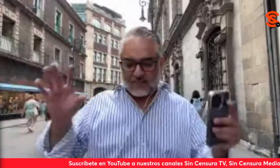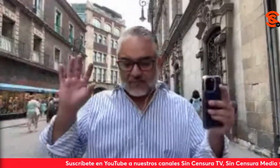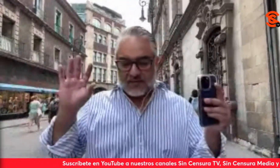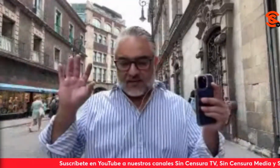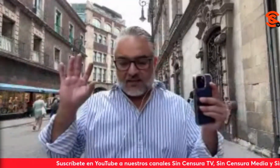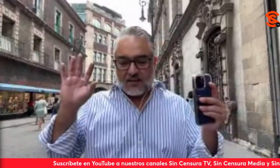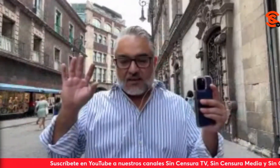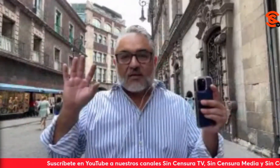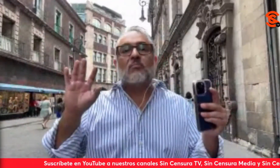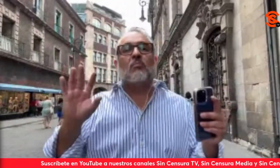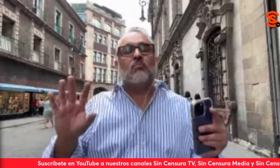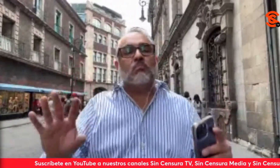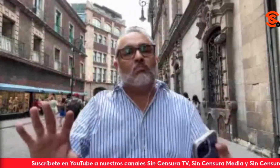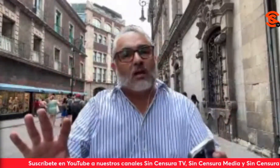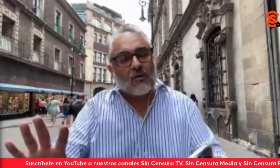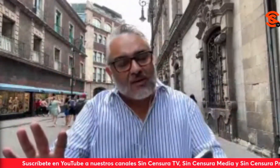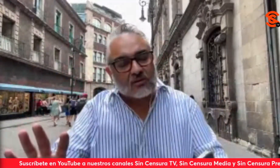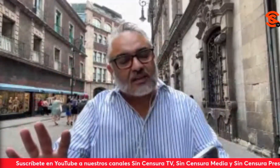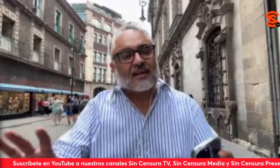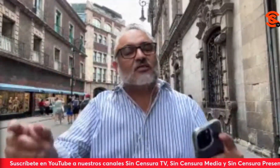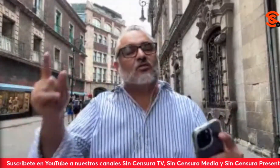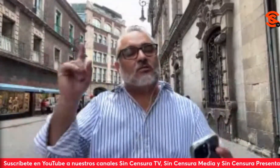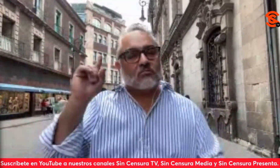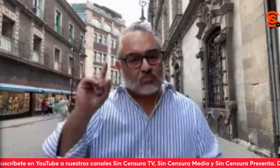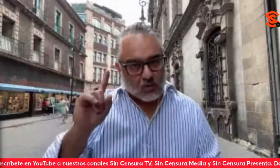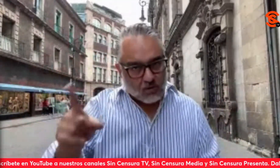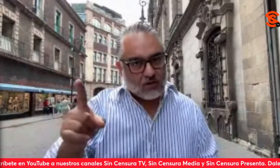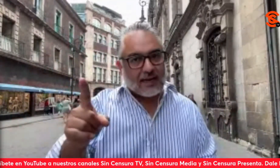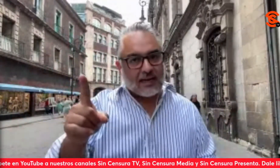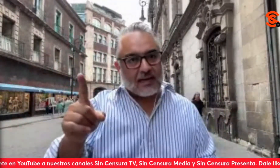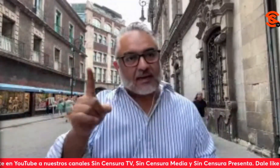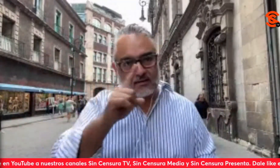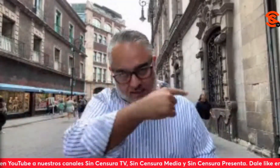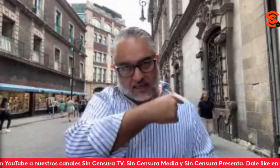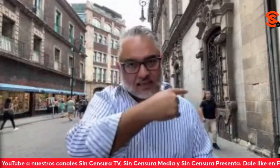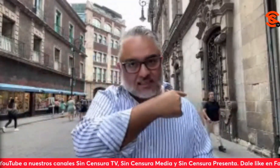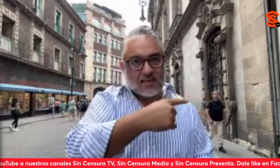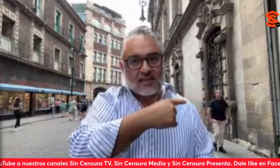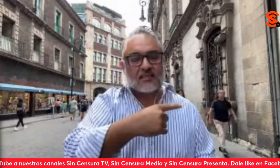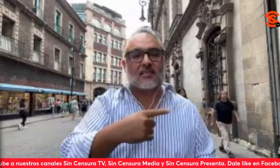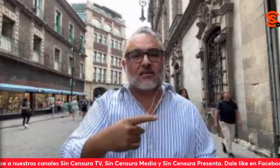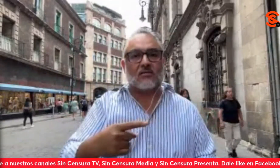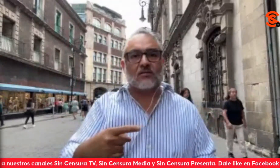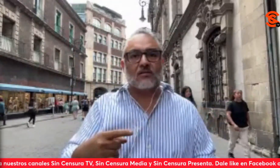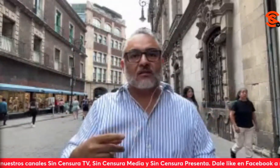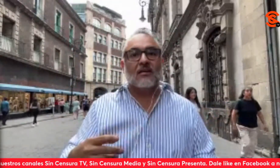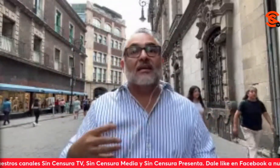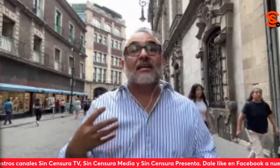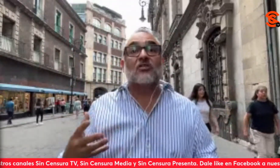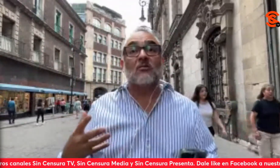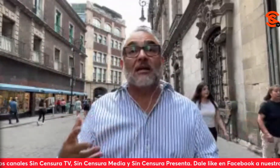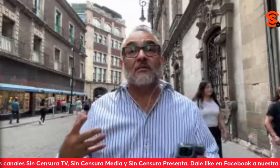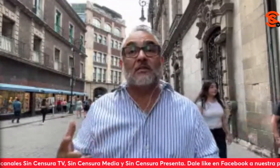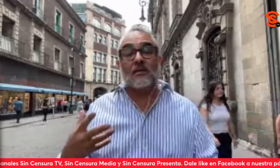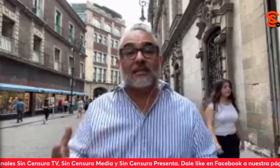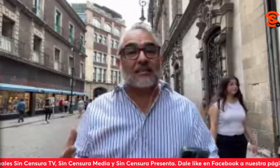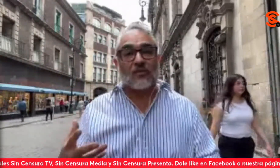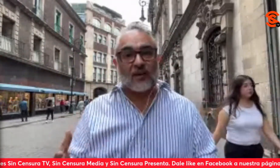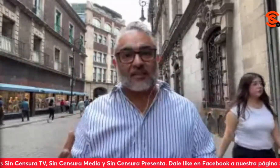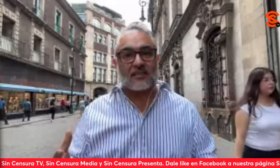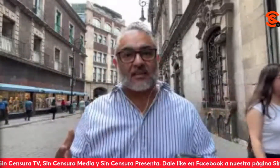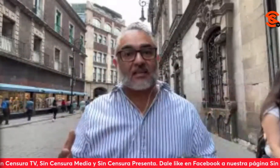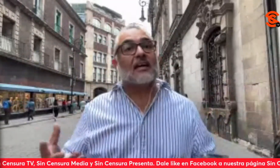Noroña. Le voy a mostrar esto por lo que inicié diciendo, que son más visibles